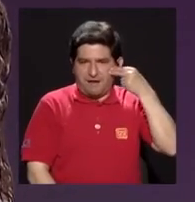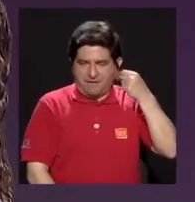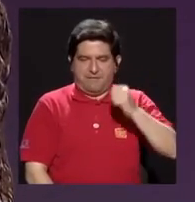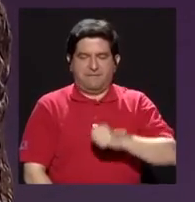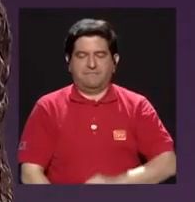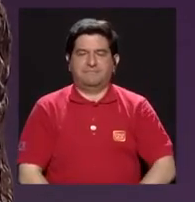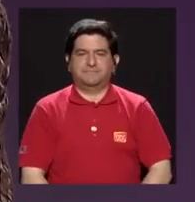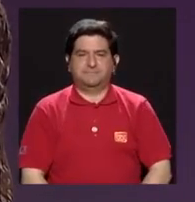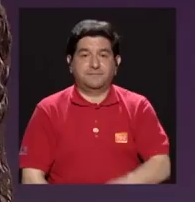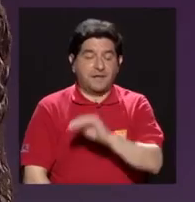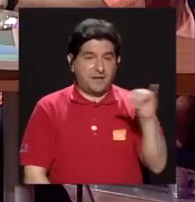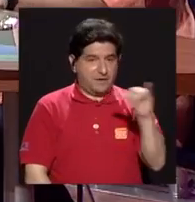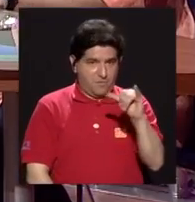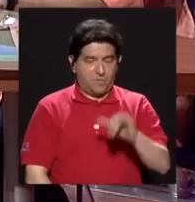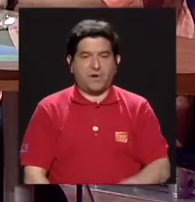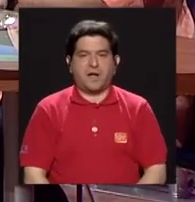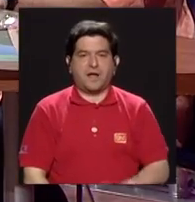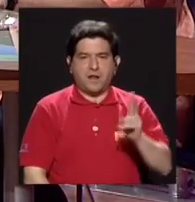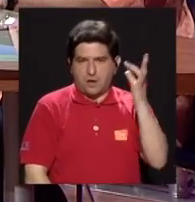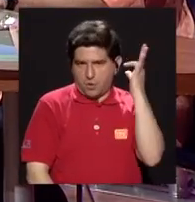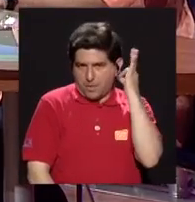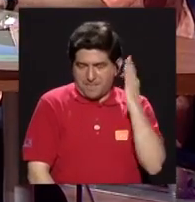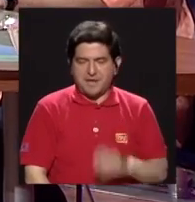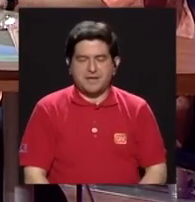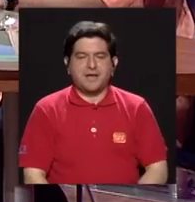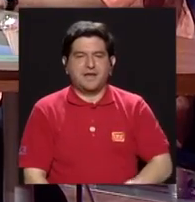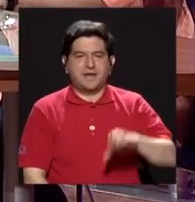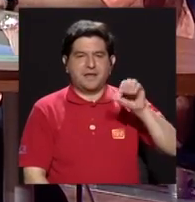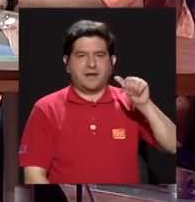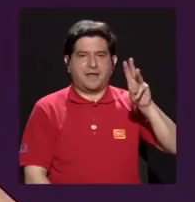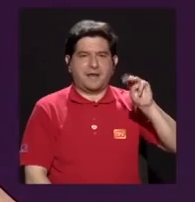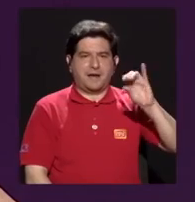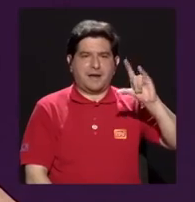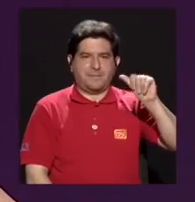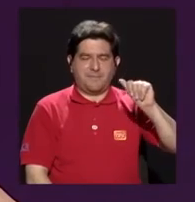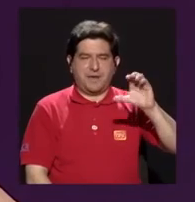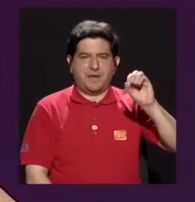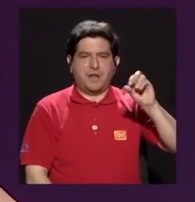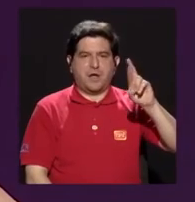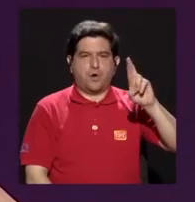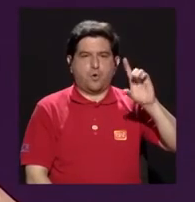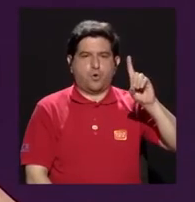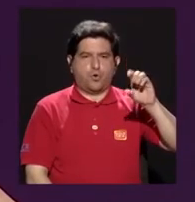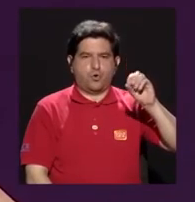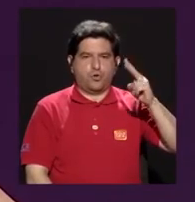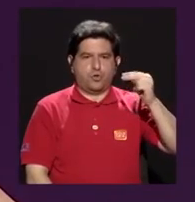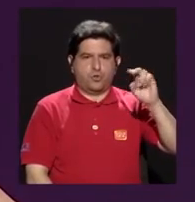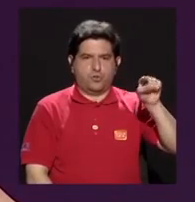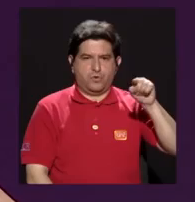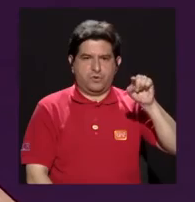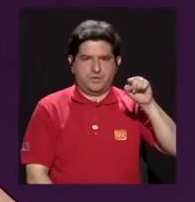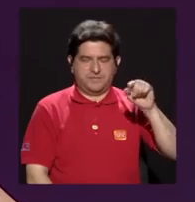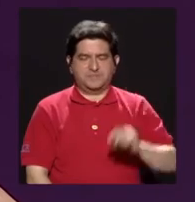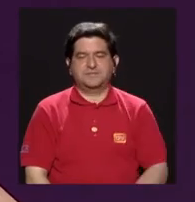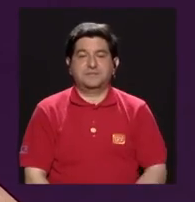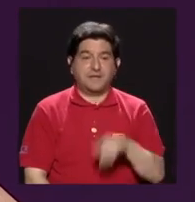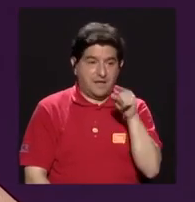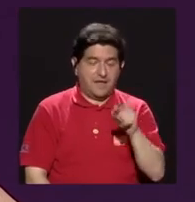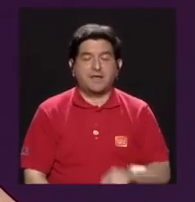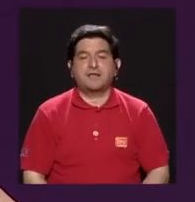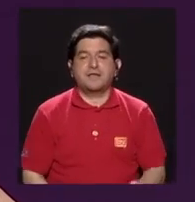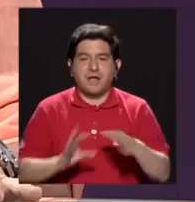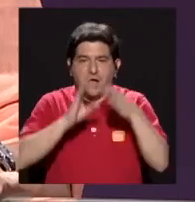y también a la compañera éste camila ordóñez la que que es la coordinadora justamente del